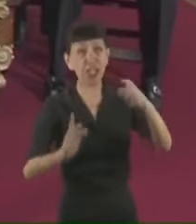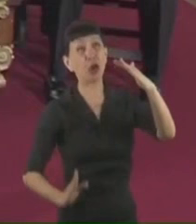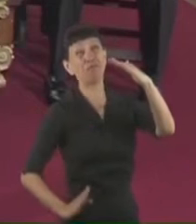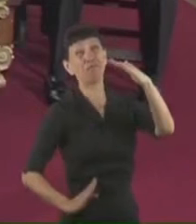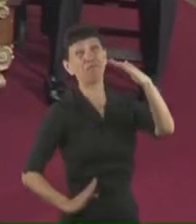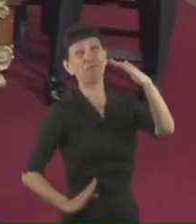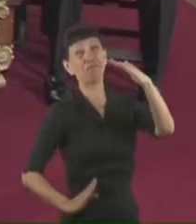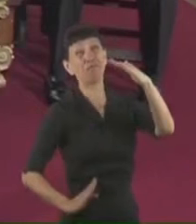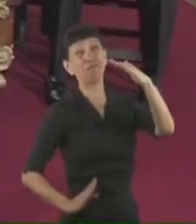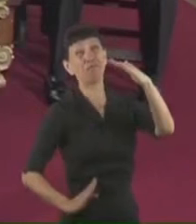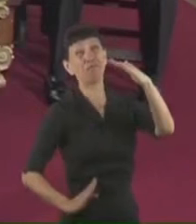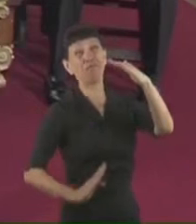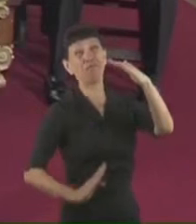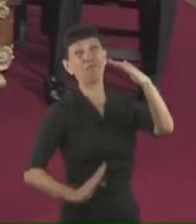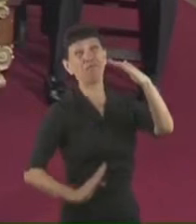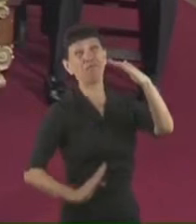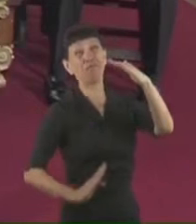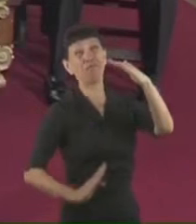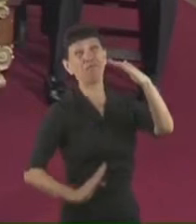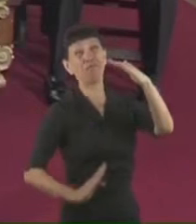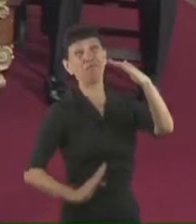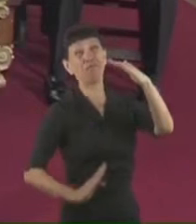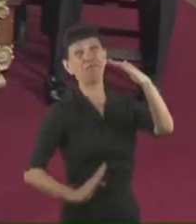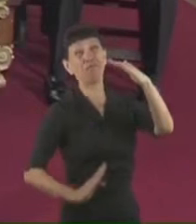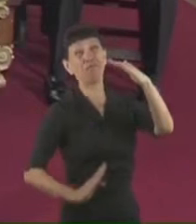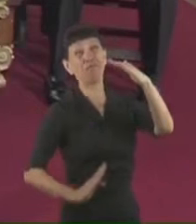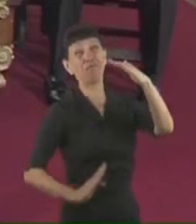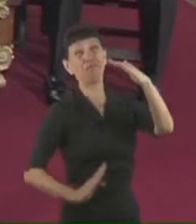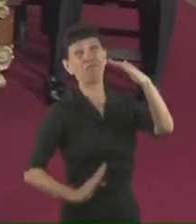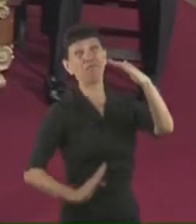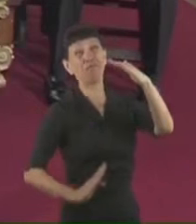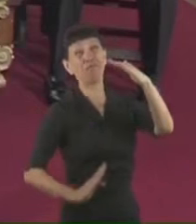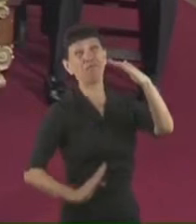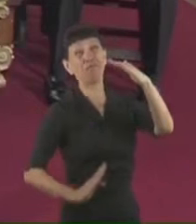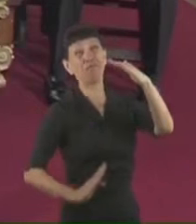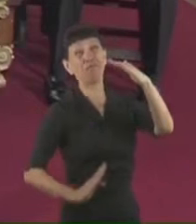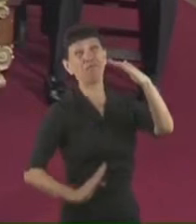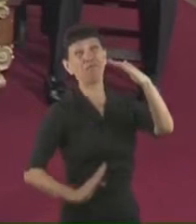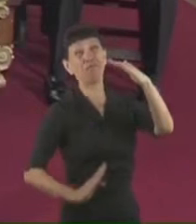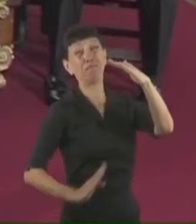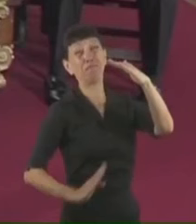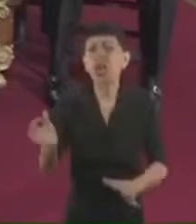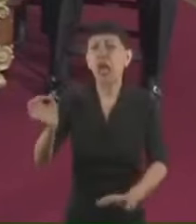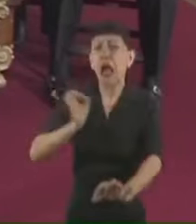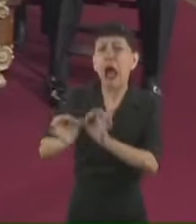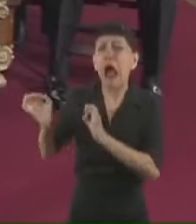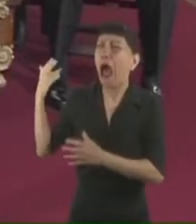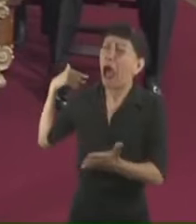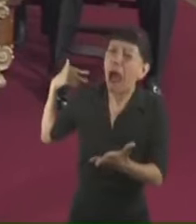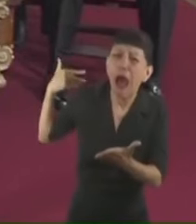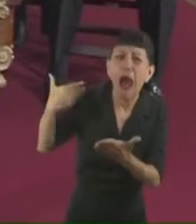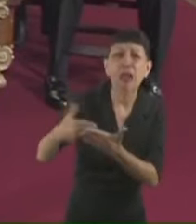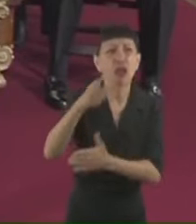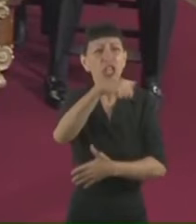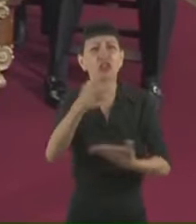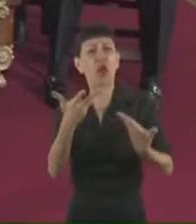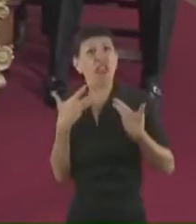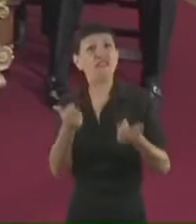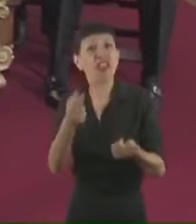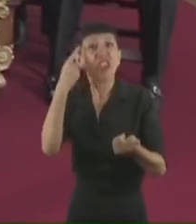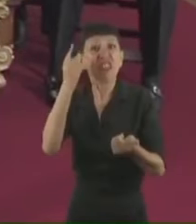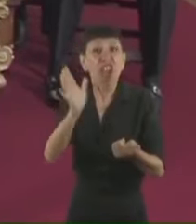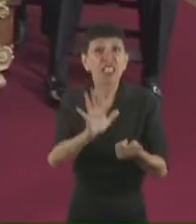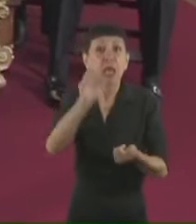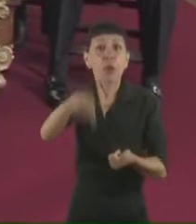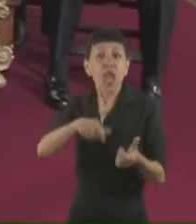causa de nuestros problemas son la causa de nuestros problemas han defendido Estas ideas empobrecedor de